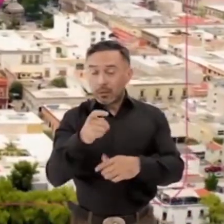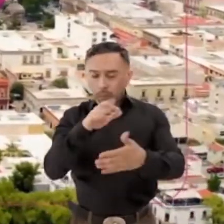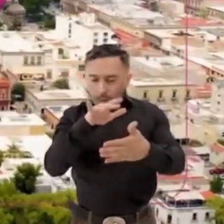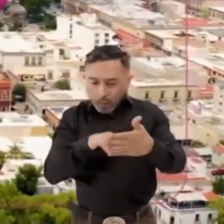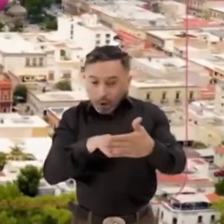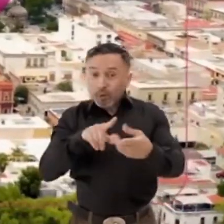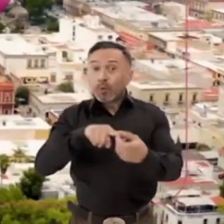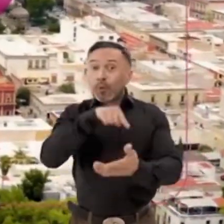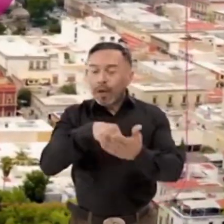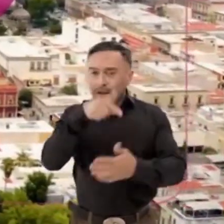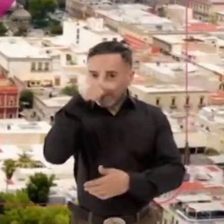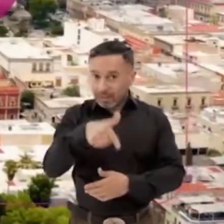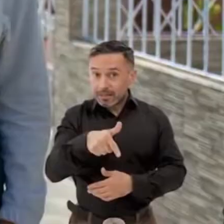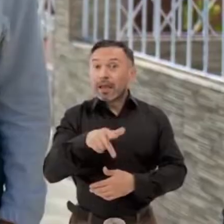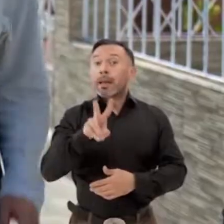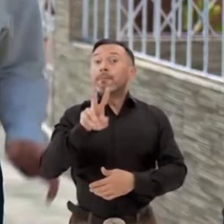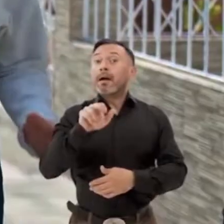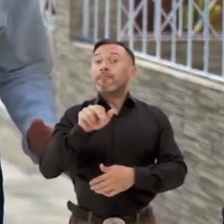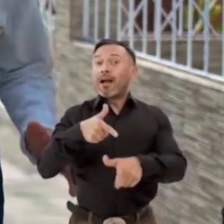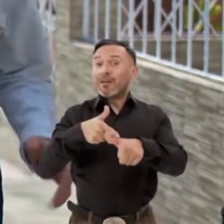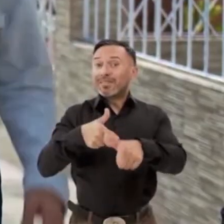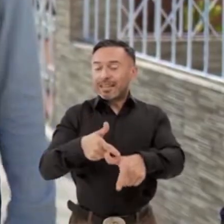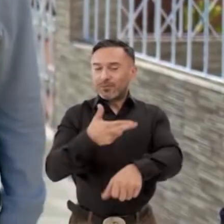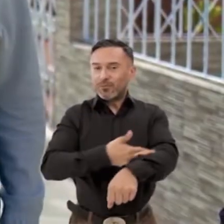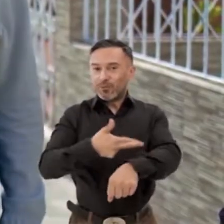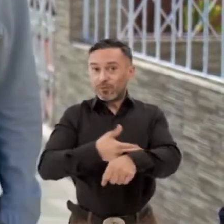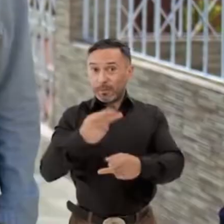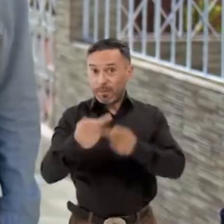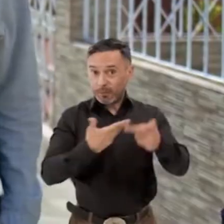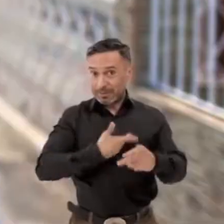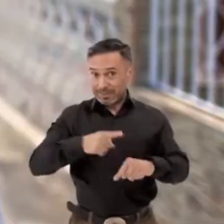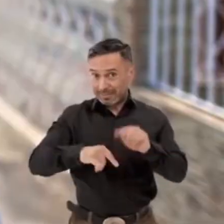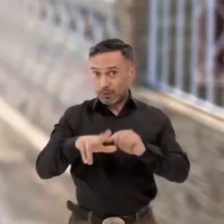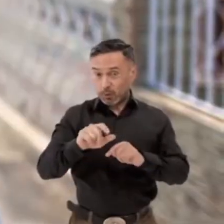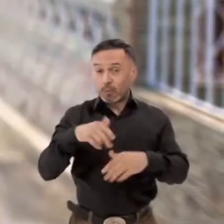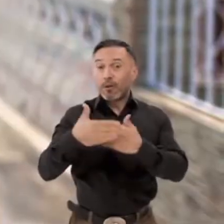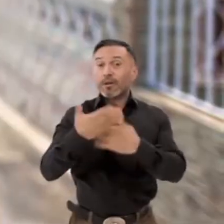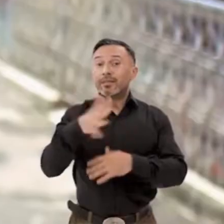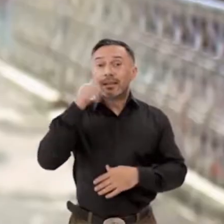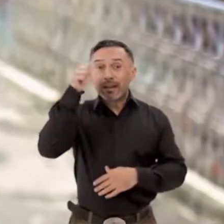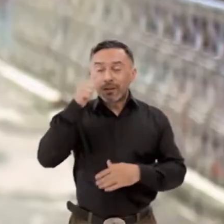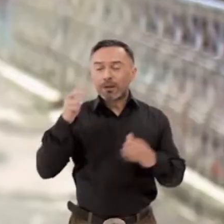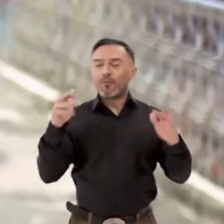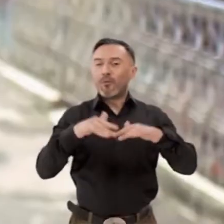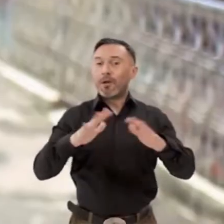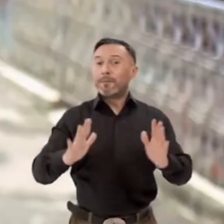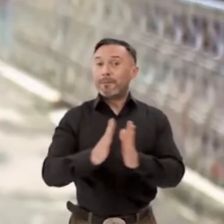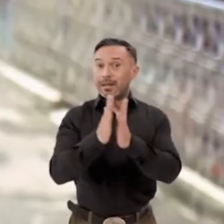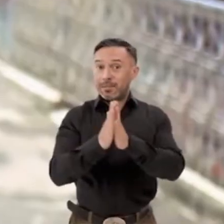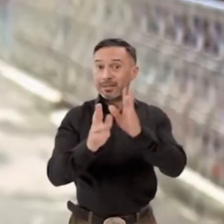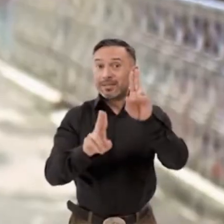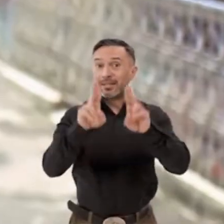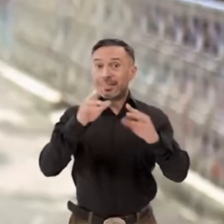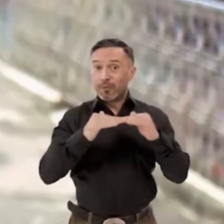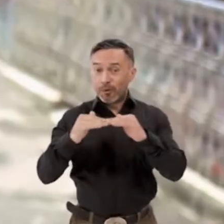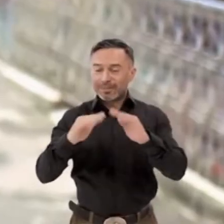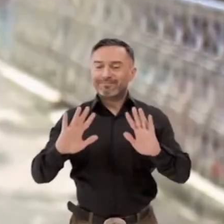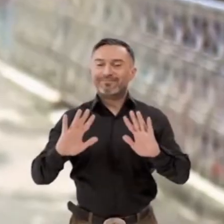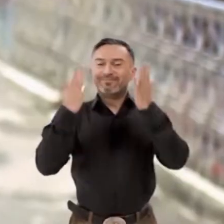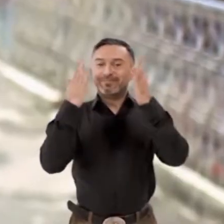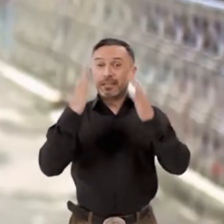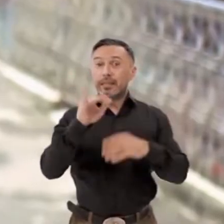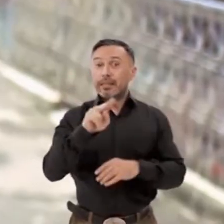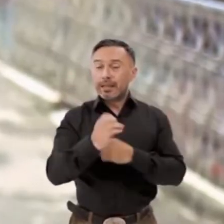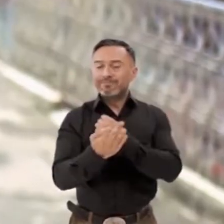las cuales debemos de sujetarnos. Entonces, por eso es que ahorita también está prohibido que anden haciendo